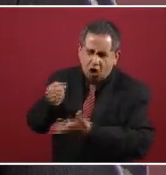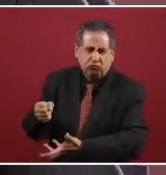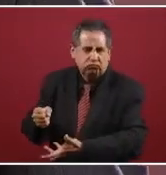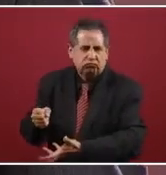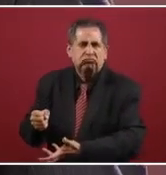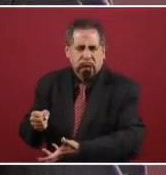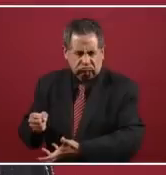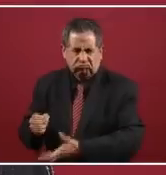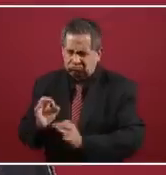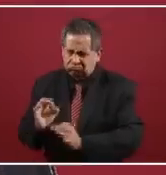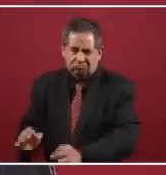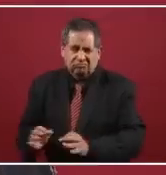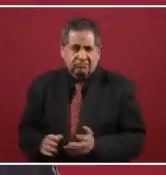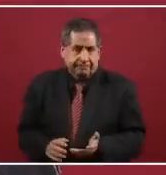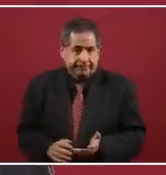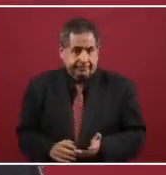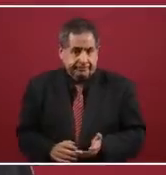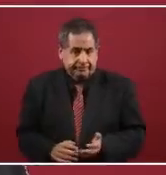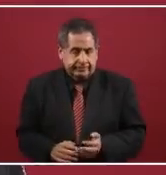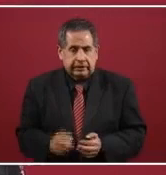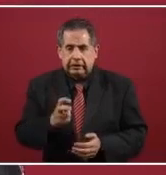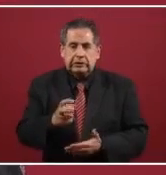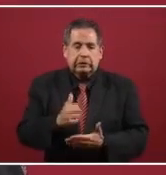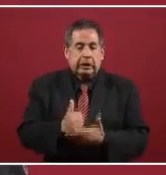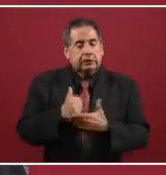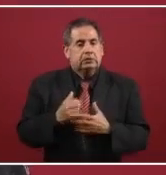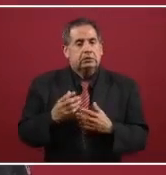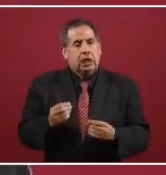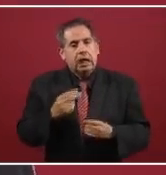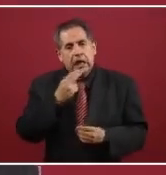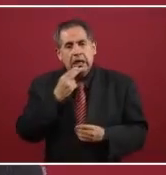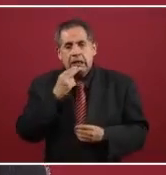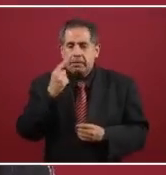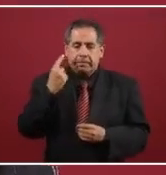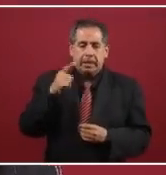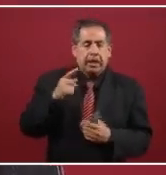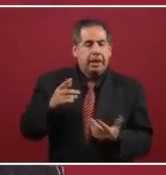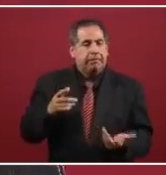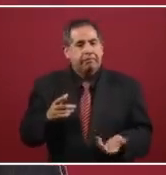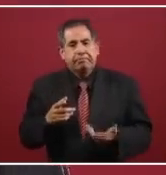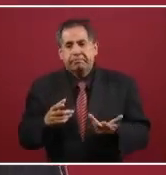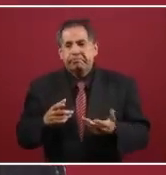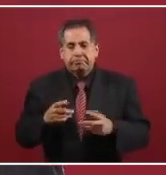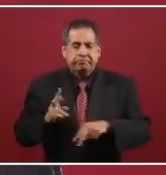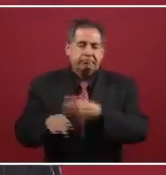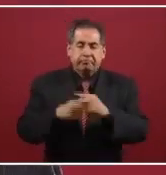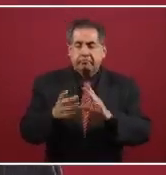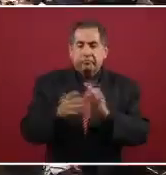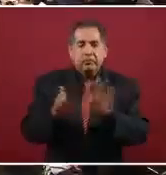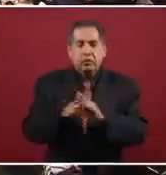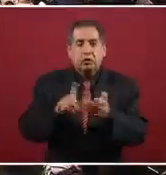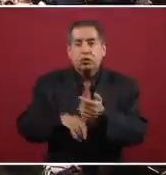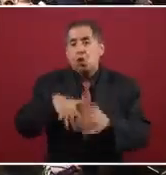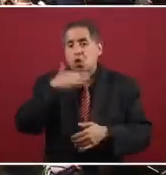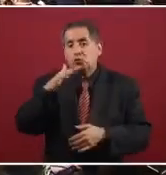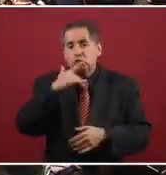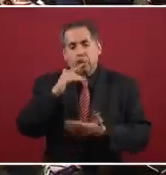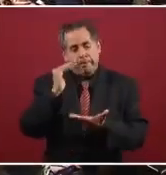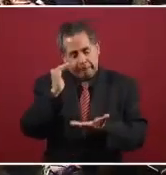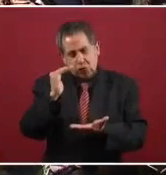Y eso nos va a ayudar mucho a ir acabando con la corrupción